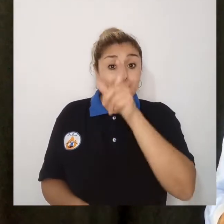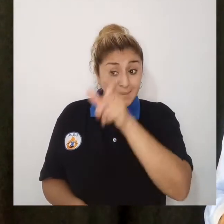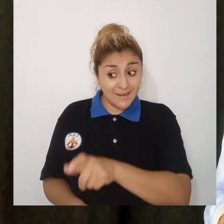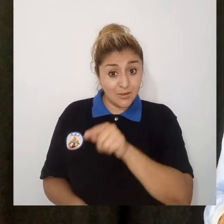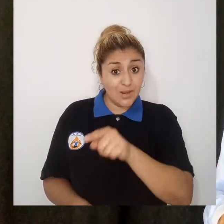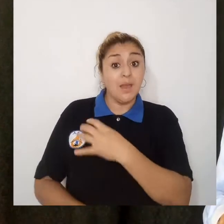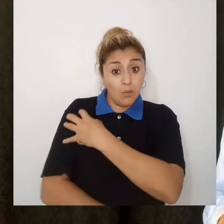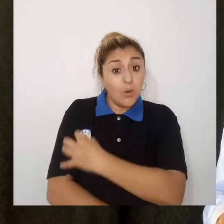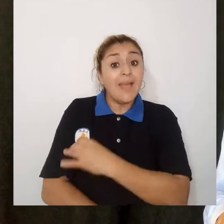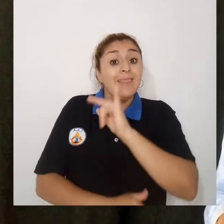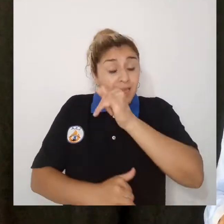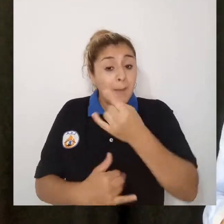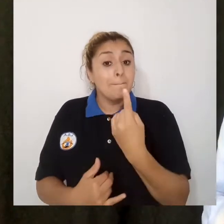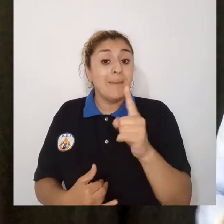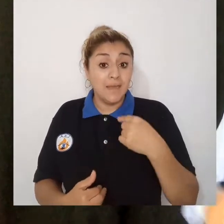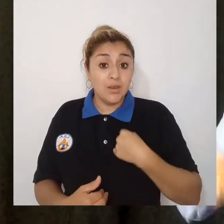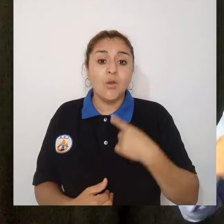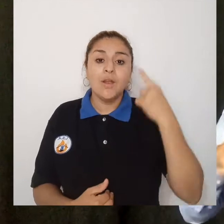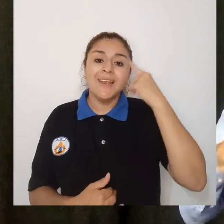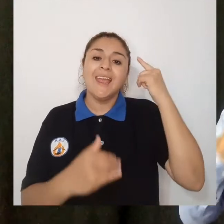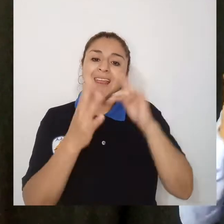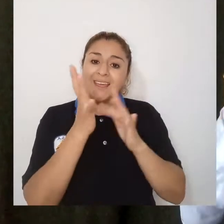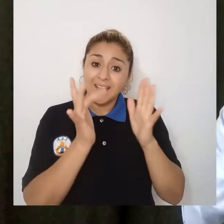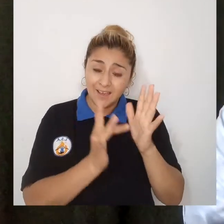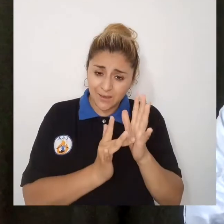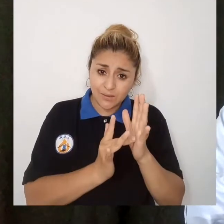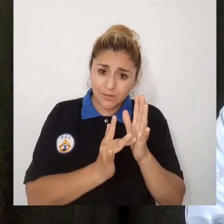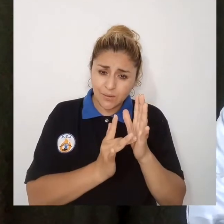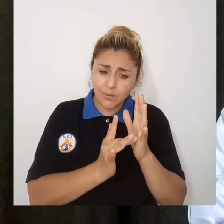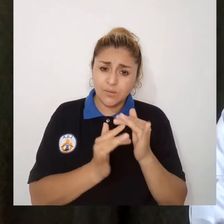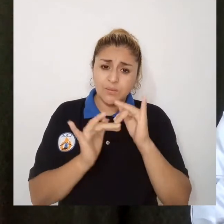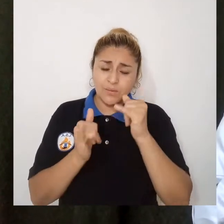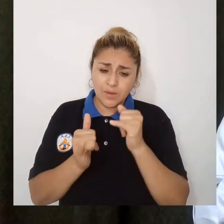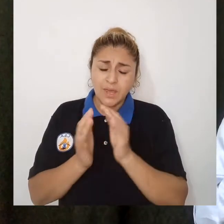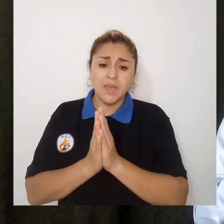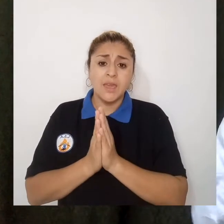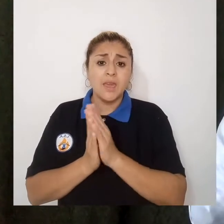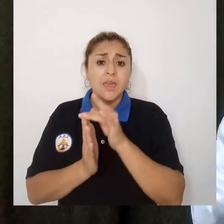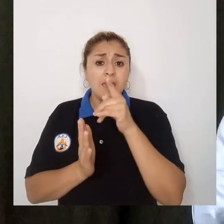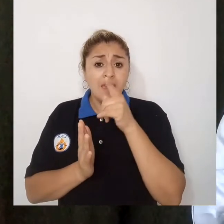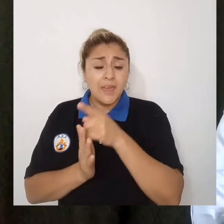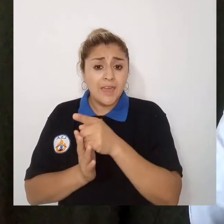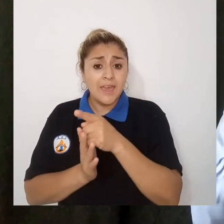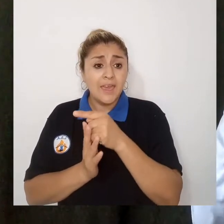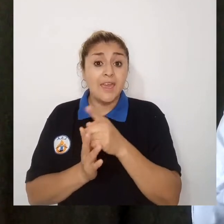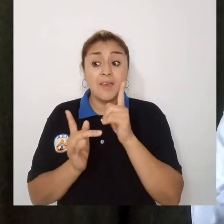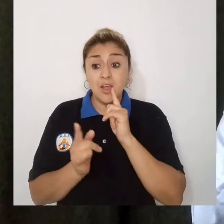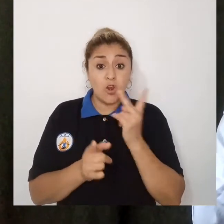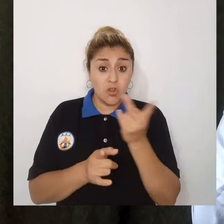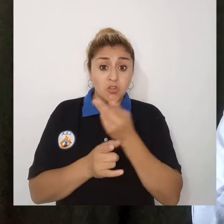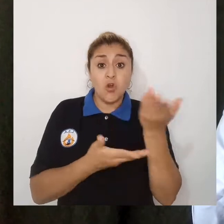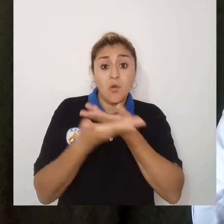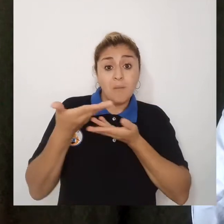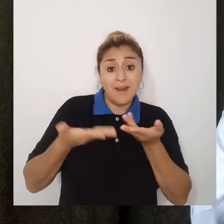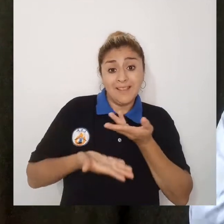de los que habían creído de los que permanecían juntos cuando se reunían a adorar y